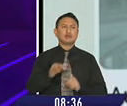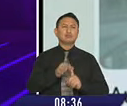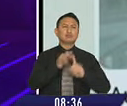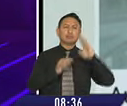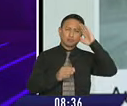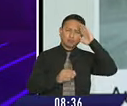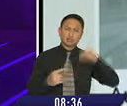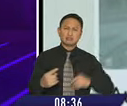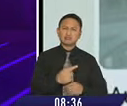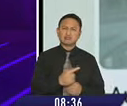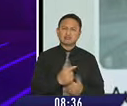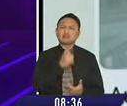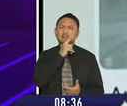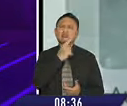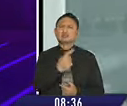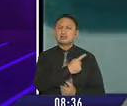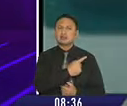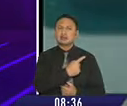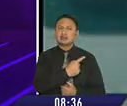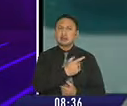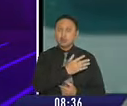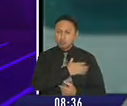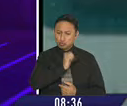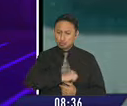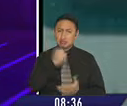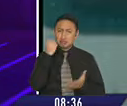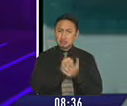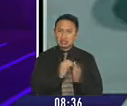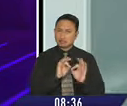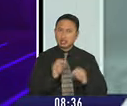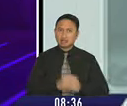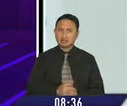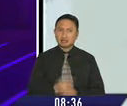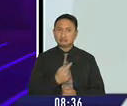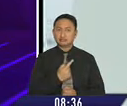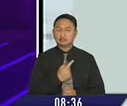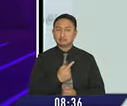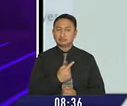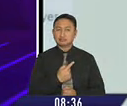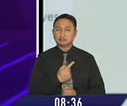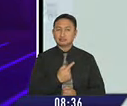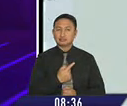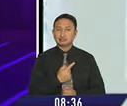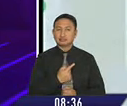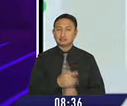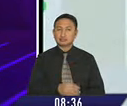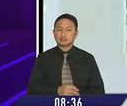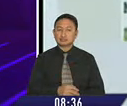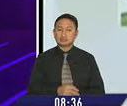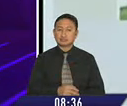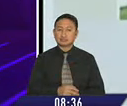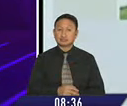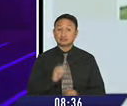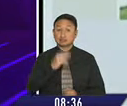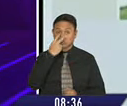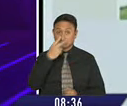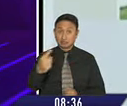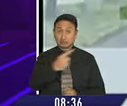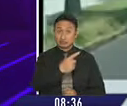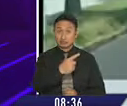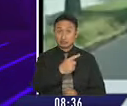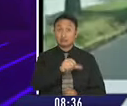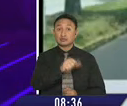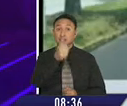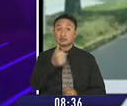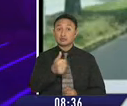de la policía? ¿Quién será que tiene el derecho a andar sin placas? por toda la ciudad. Ahí está, vean, pero es que no estamos mintiendo, ahí hay